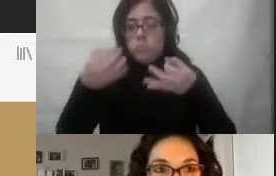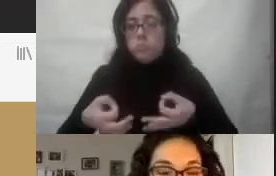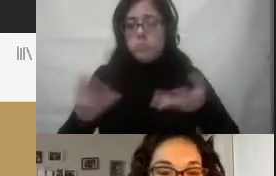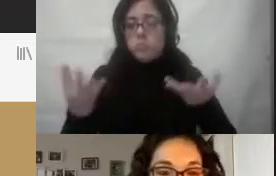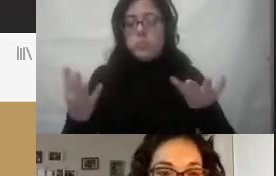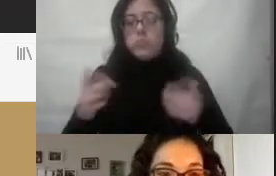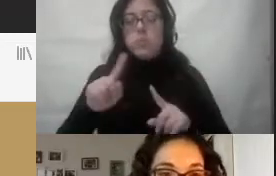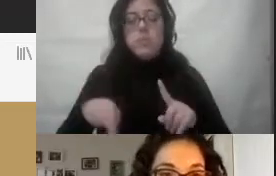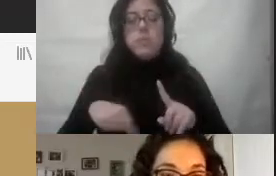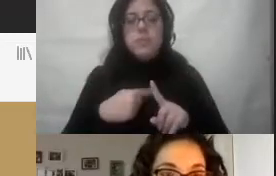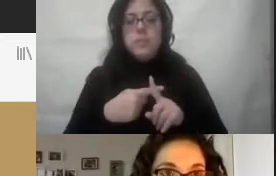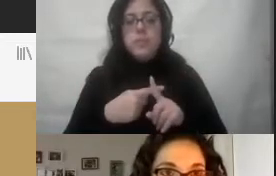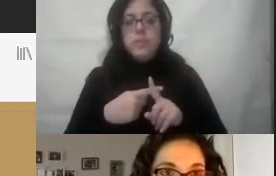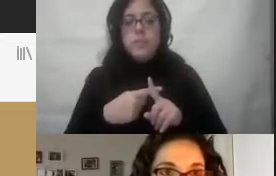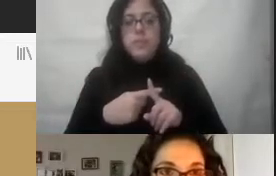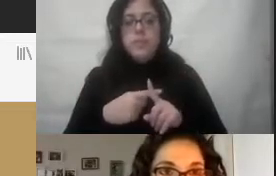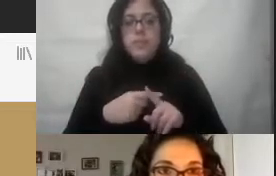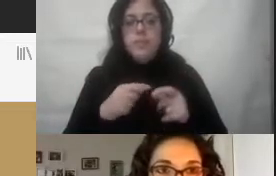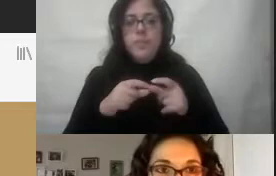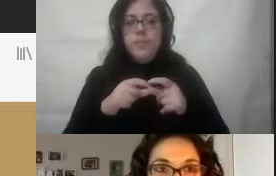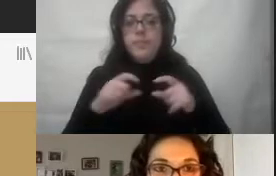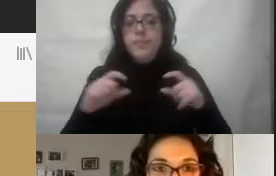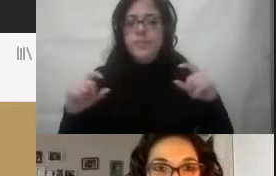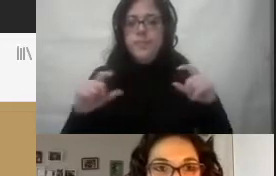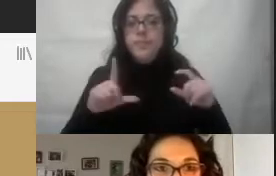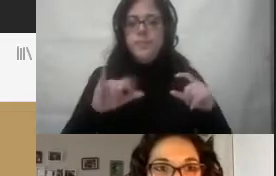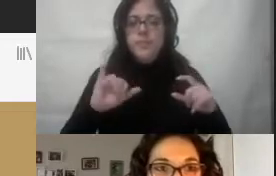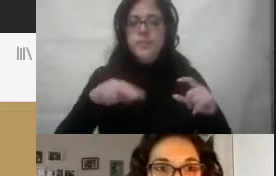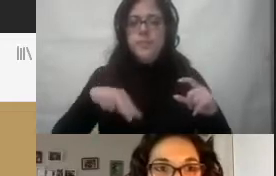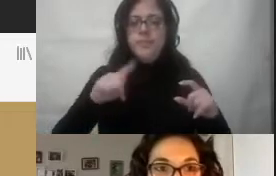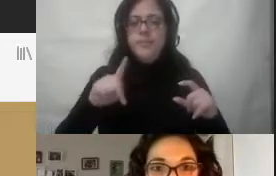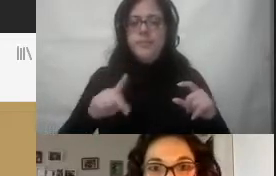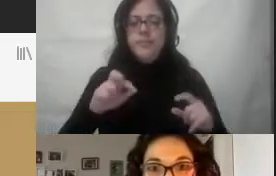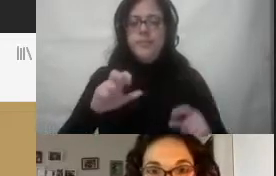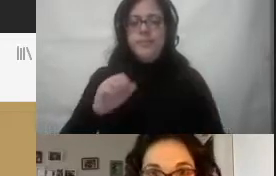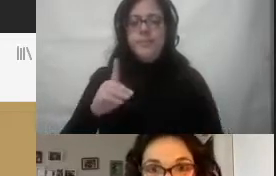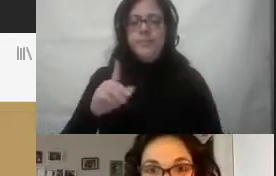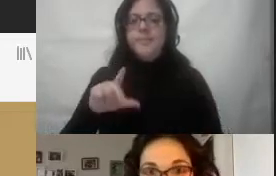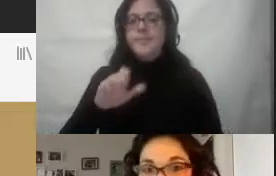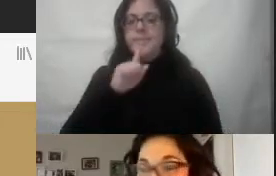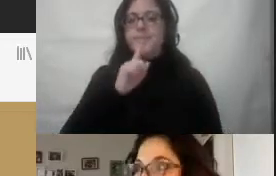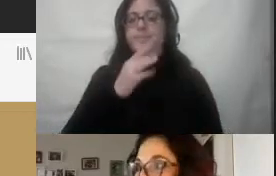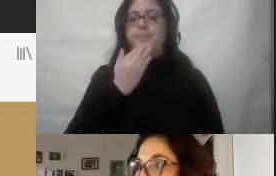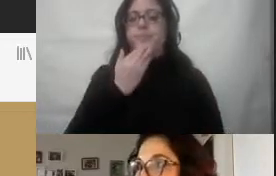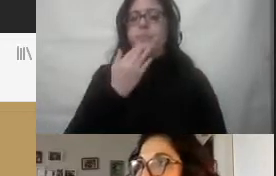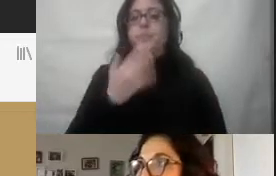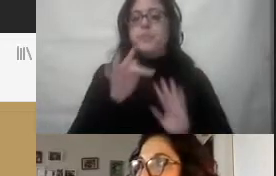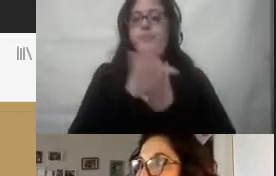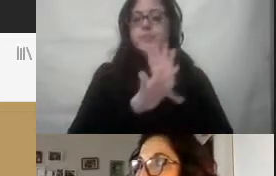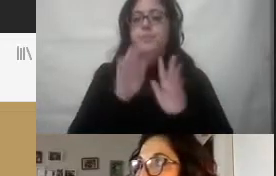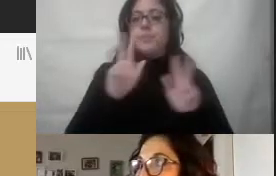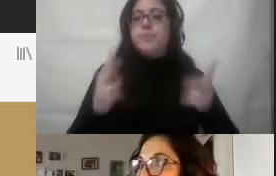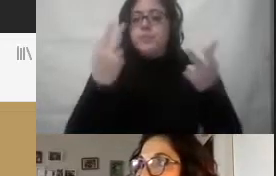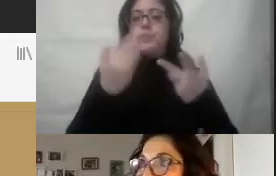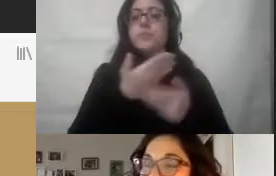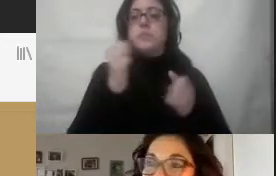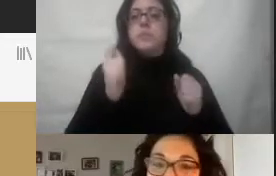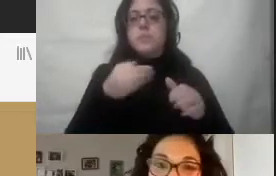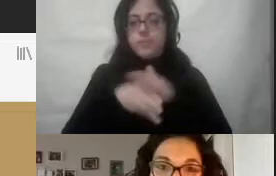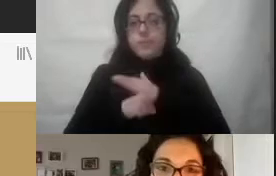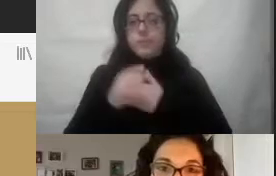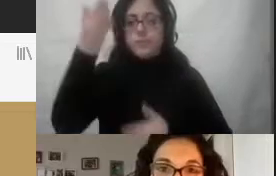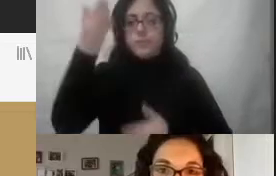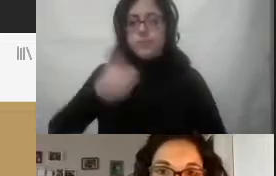Además, el link a Padlet está en el Facebook Live, ahí pusieron un link para que puedan ingresar.